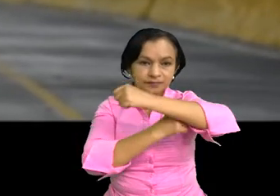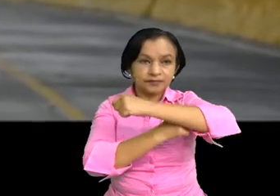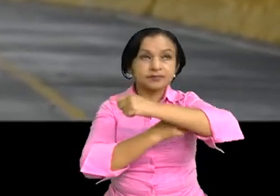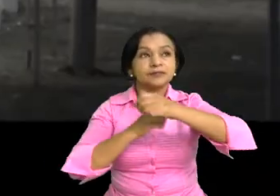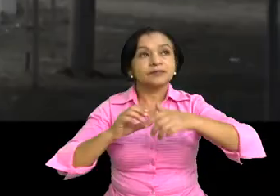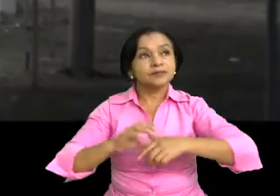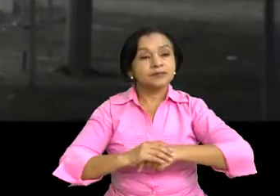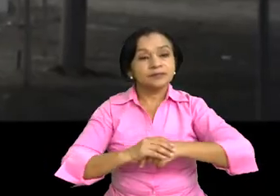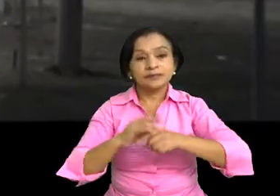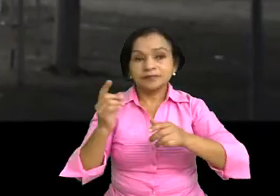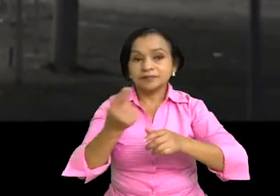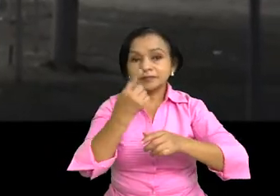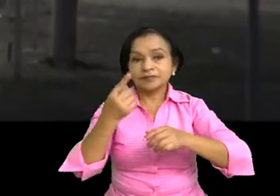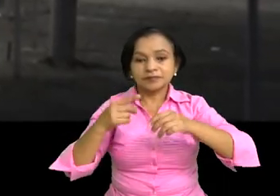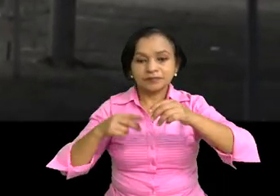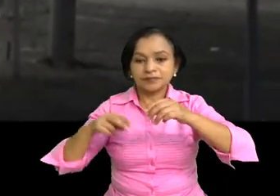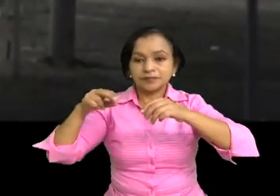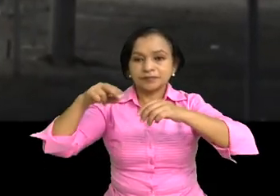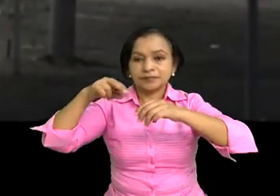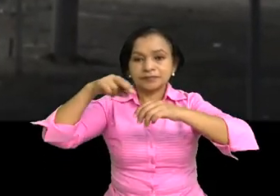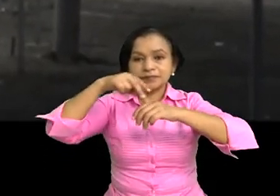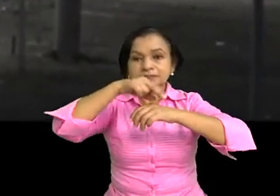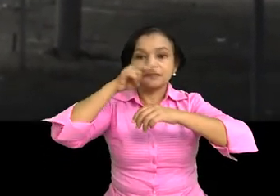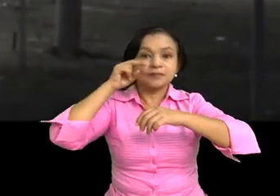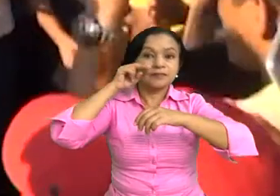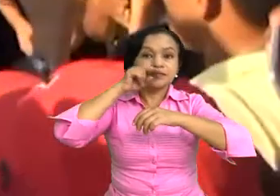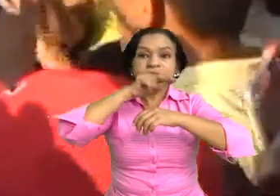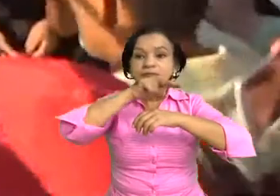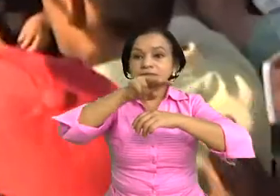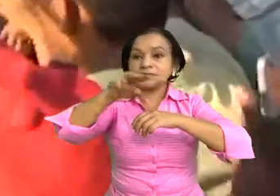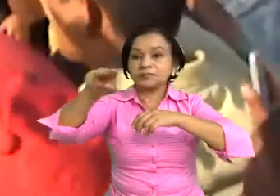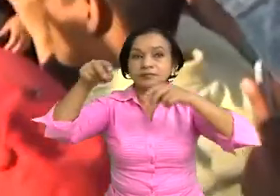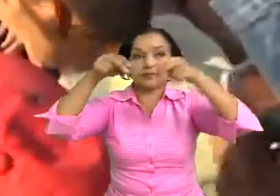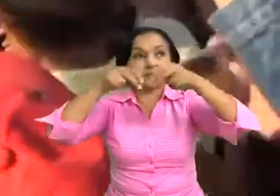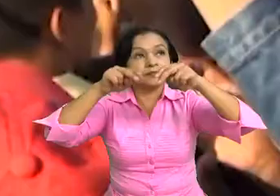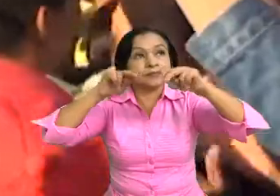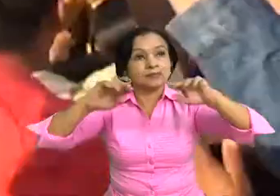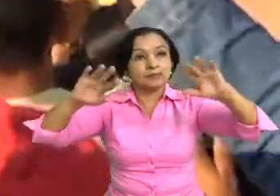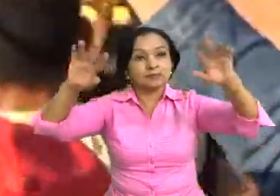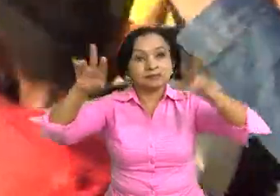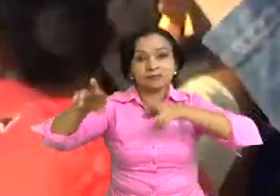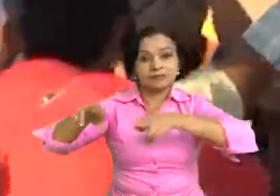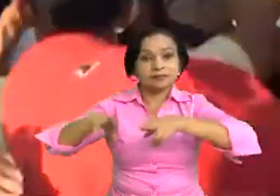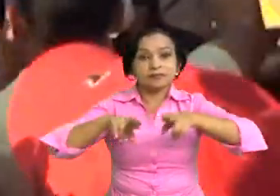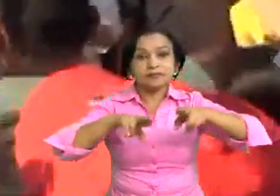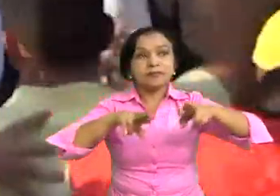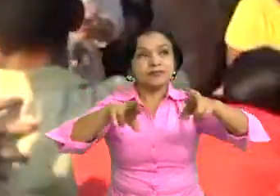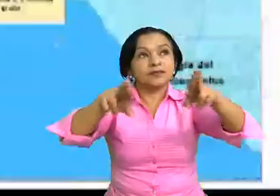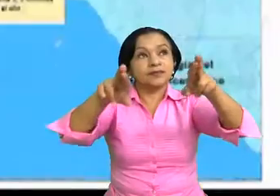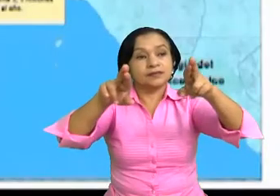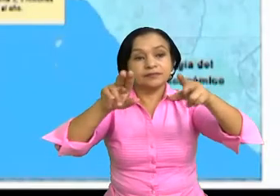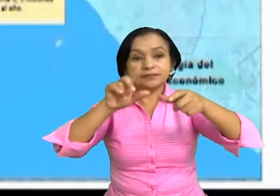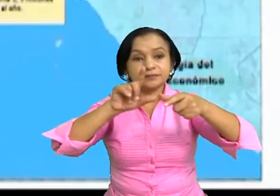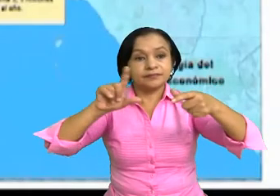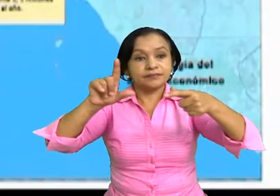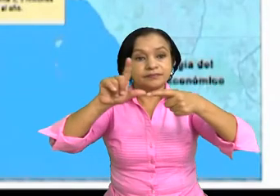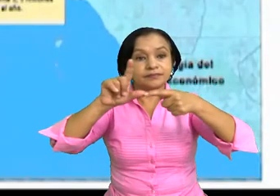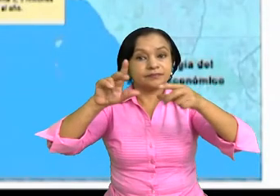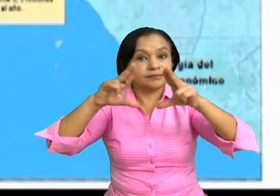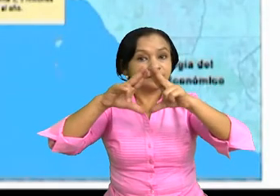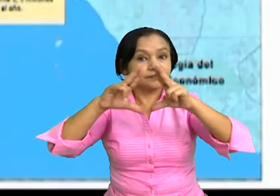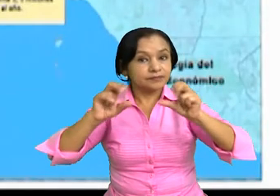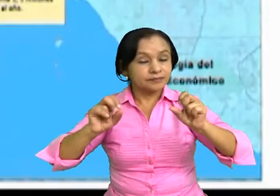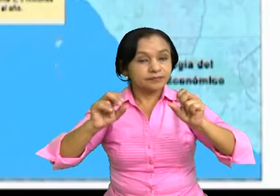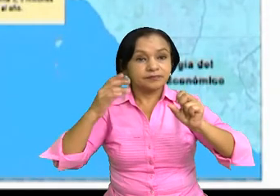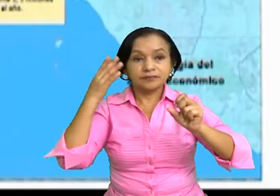la, solamente subirse al puente y apreciar la naturaleza, el río, su conexión con el lago de Nicaragua, es